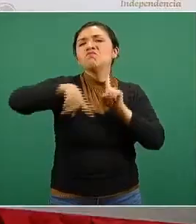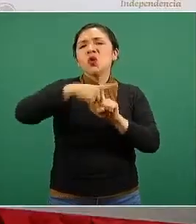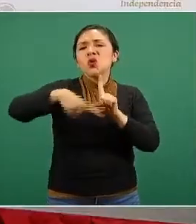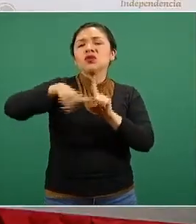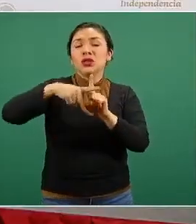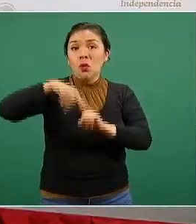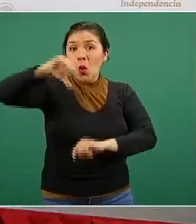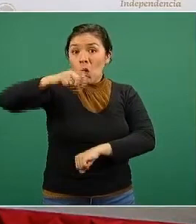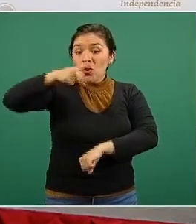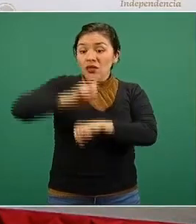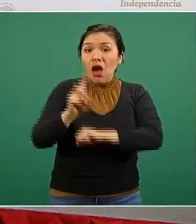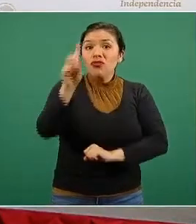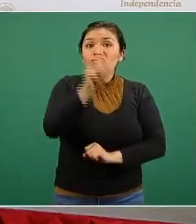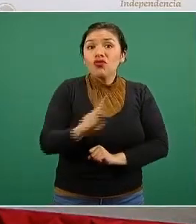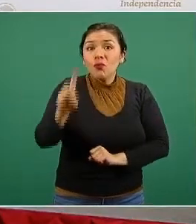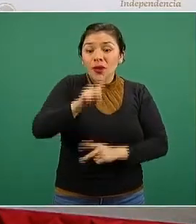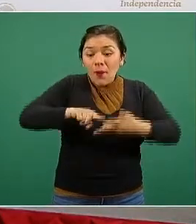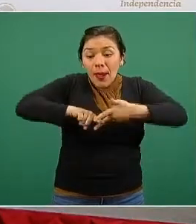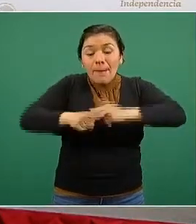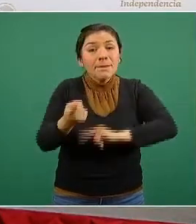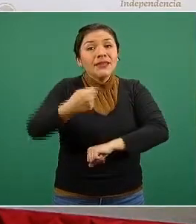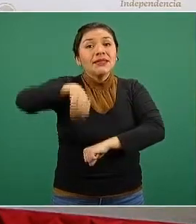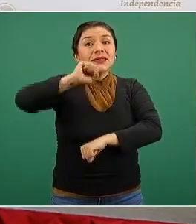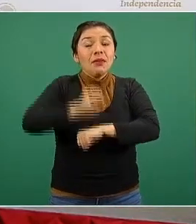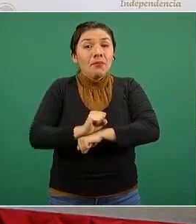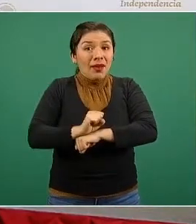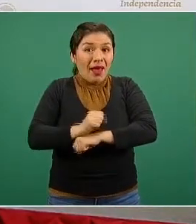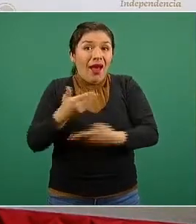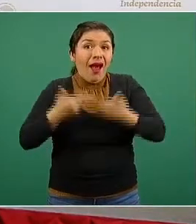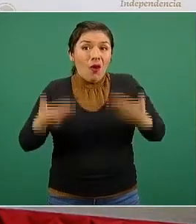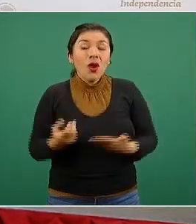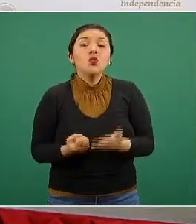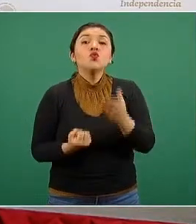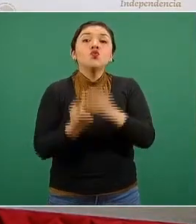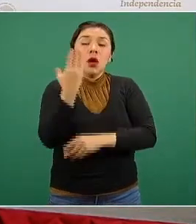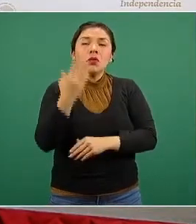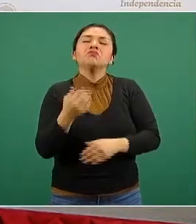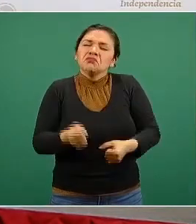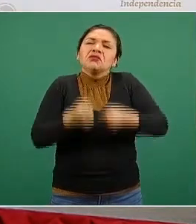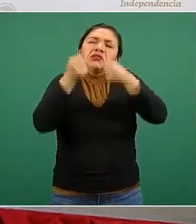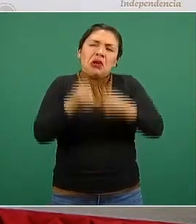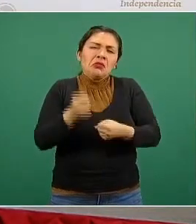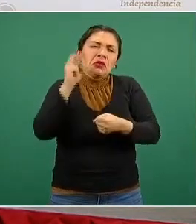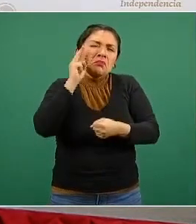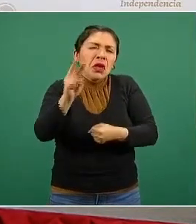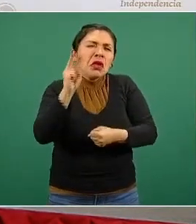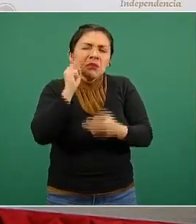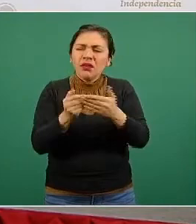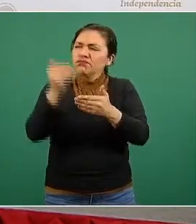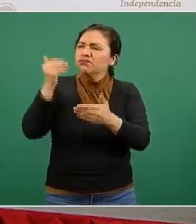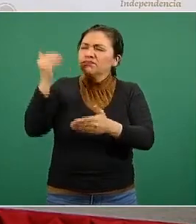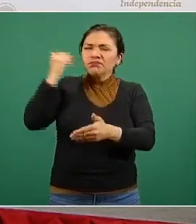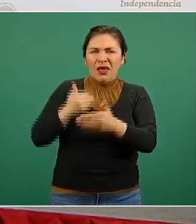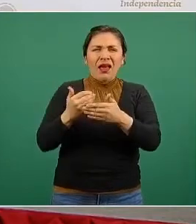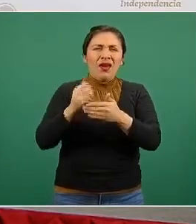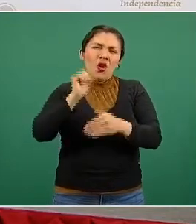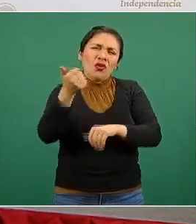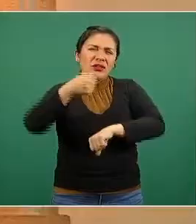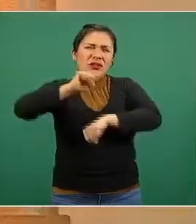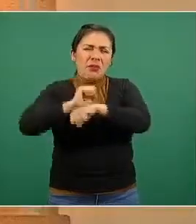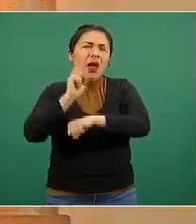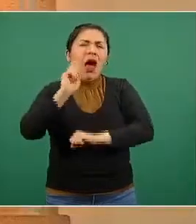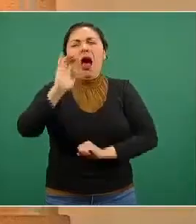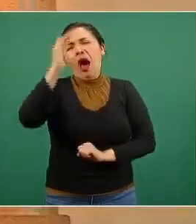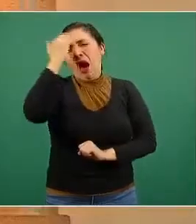Dado que hoy es domingo y apenas estamos abriendo la semana, lo más seguro, y como lo hemos visto ya en semanas previas y como